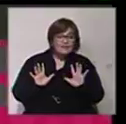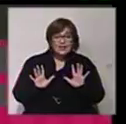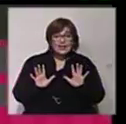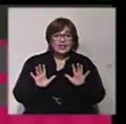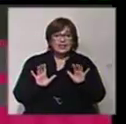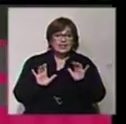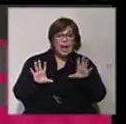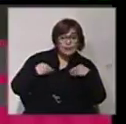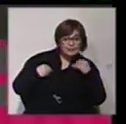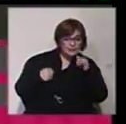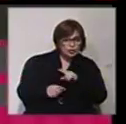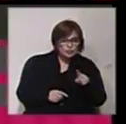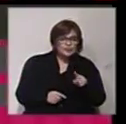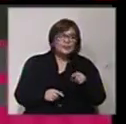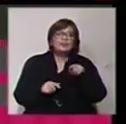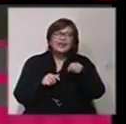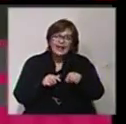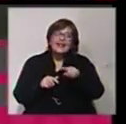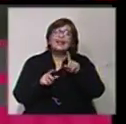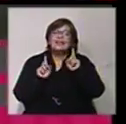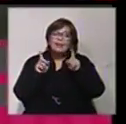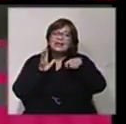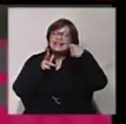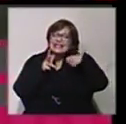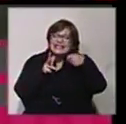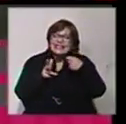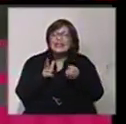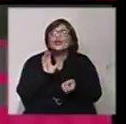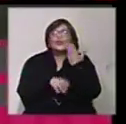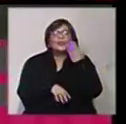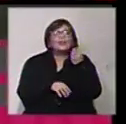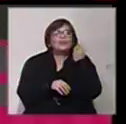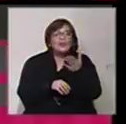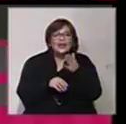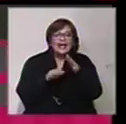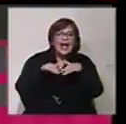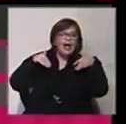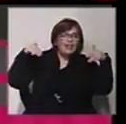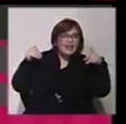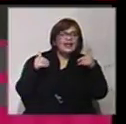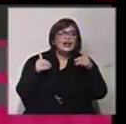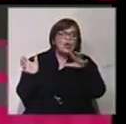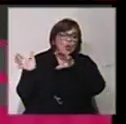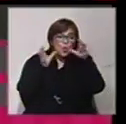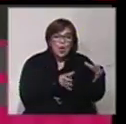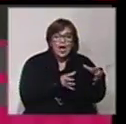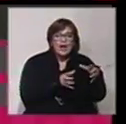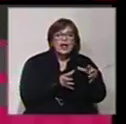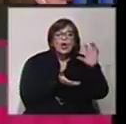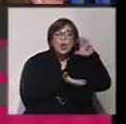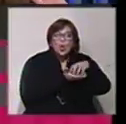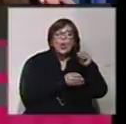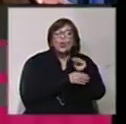nada, sí, ahí hay un feedback. Y este año va a haber mucho cine también, con la novedad de que además del auditorio tienen otra sede, digamos, en el Centro Cultural de España, que queda